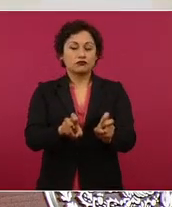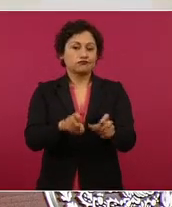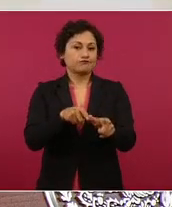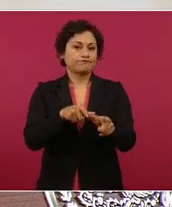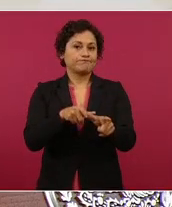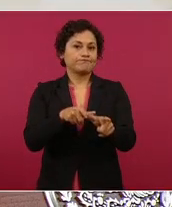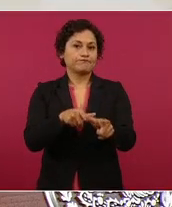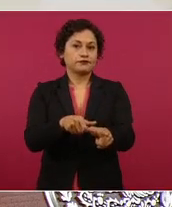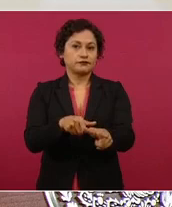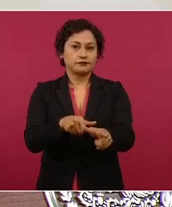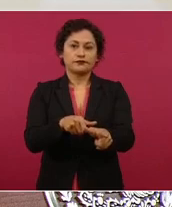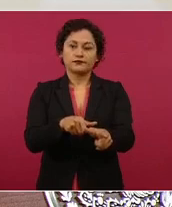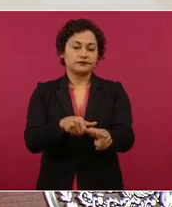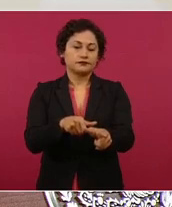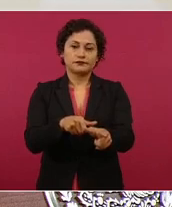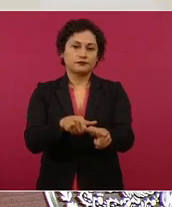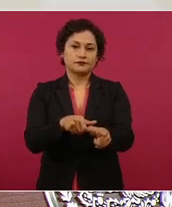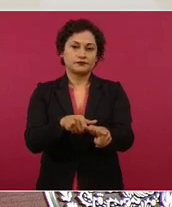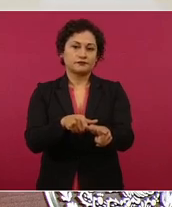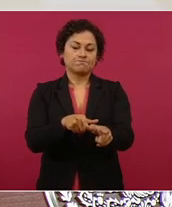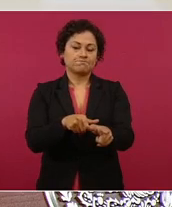pues se van a